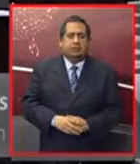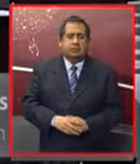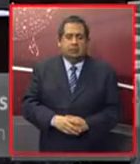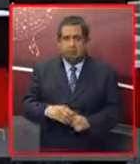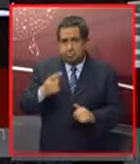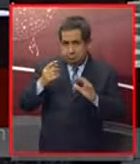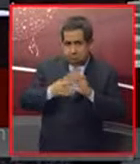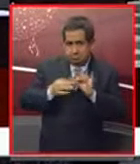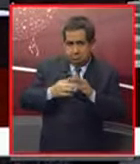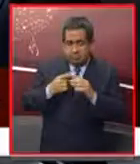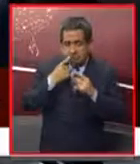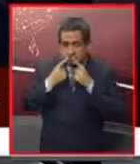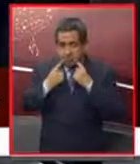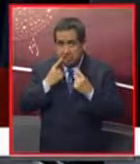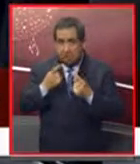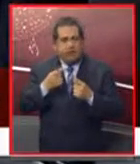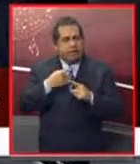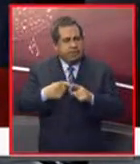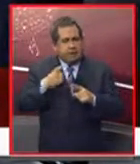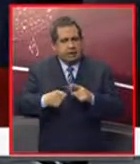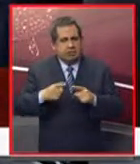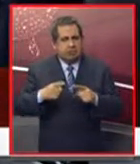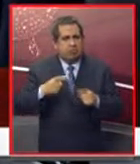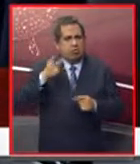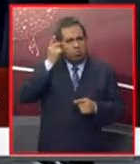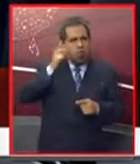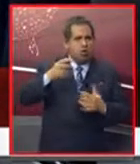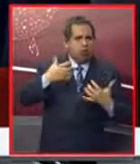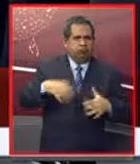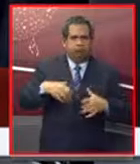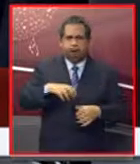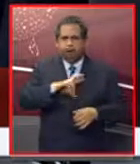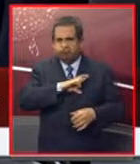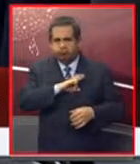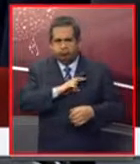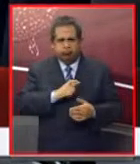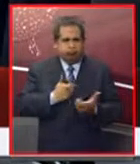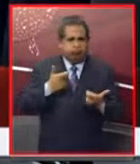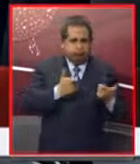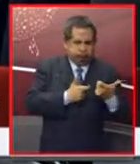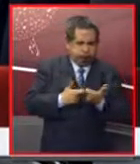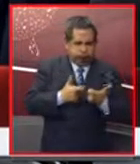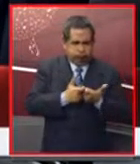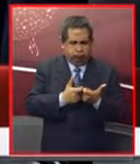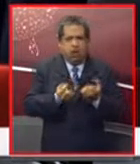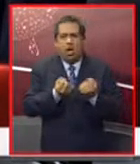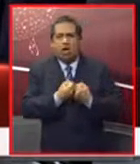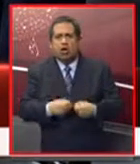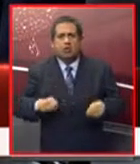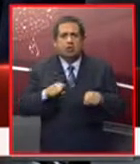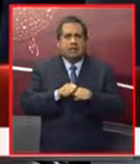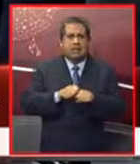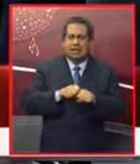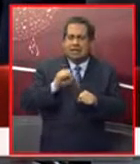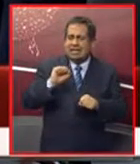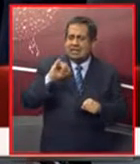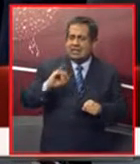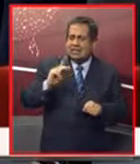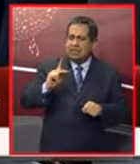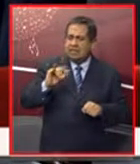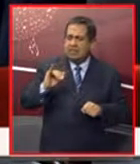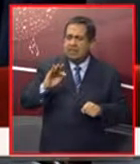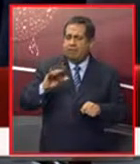Autentificación del o los accionistas que se constituyan como una sociedad por acciones simplificadas